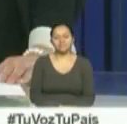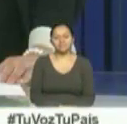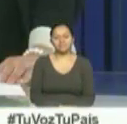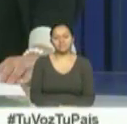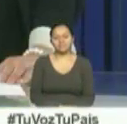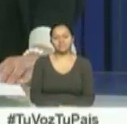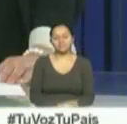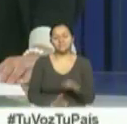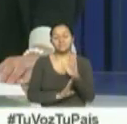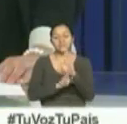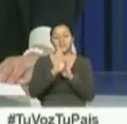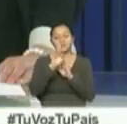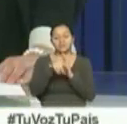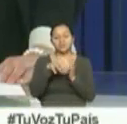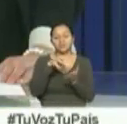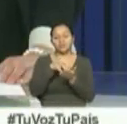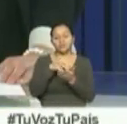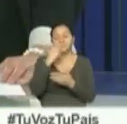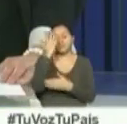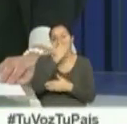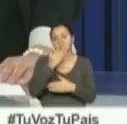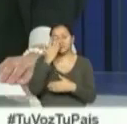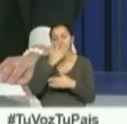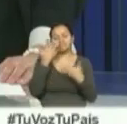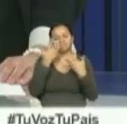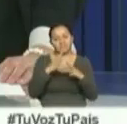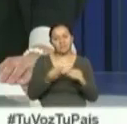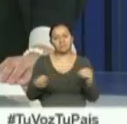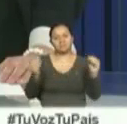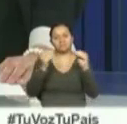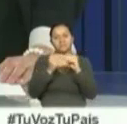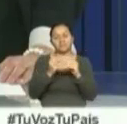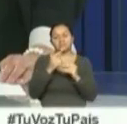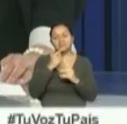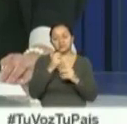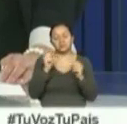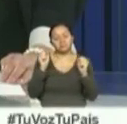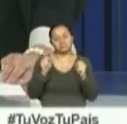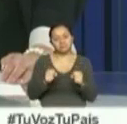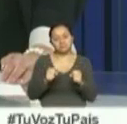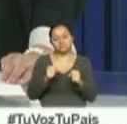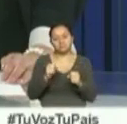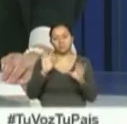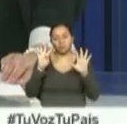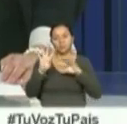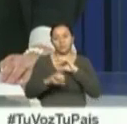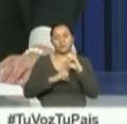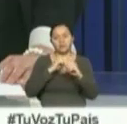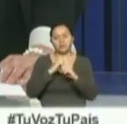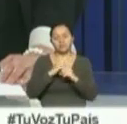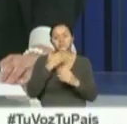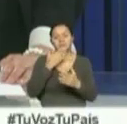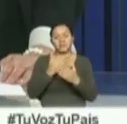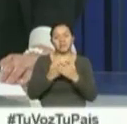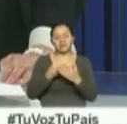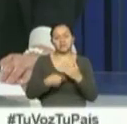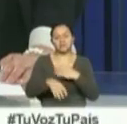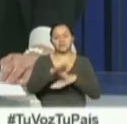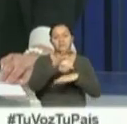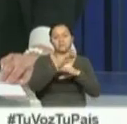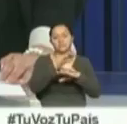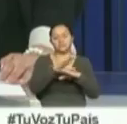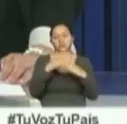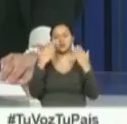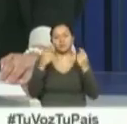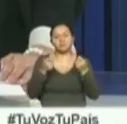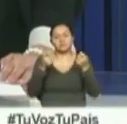El desarrollo de la provincia de Esmeraldas se ha incrementado considerablemente en los últimos 9 años, gracias a la inversión y